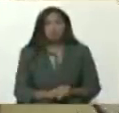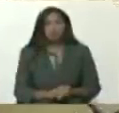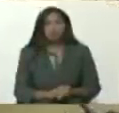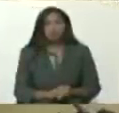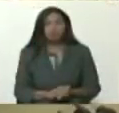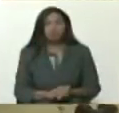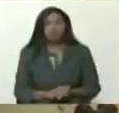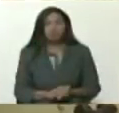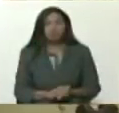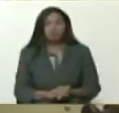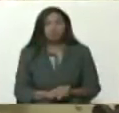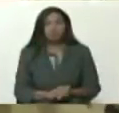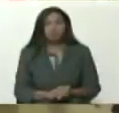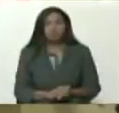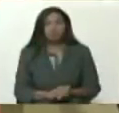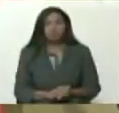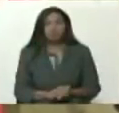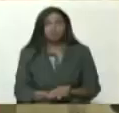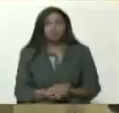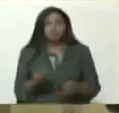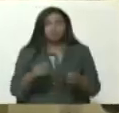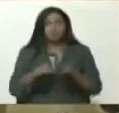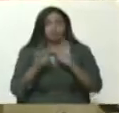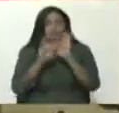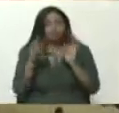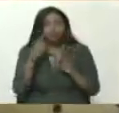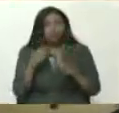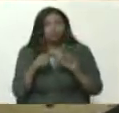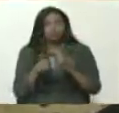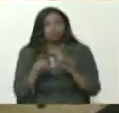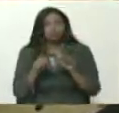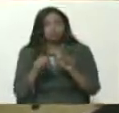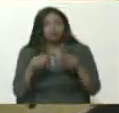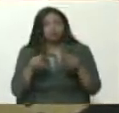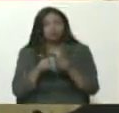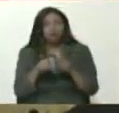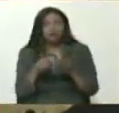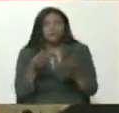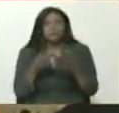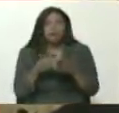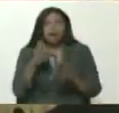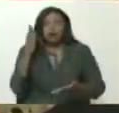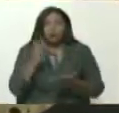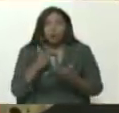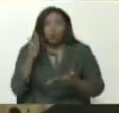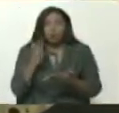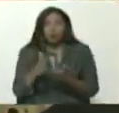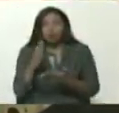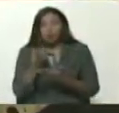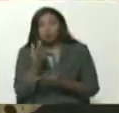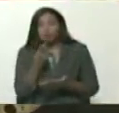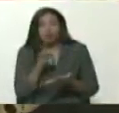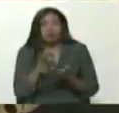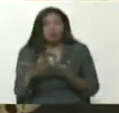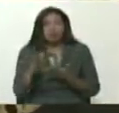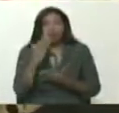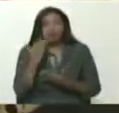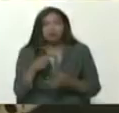el lomo ya que quede cuadradito. A su vez pasa a la parte de la guillotina que corte, hace el corte